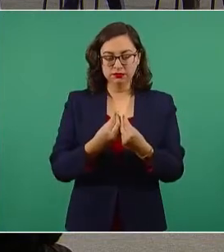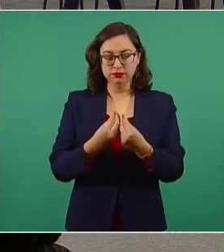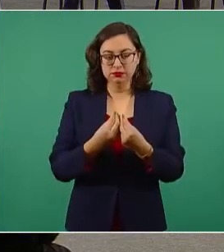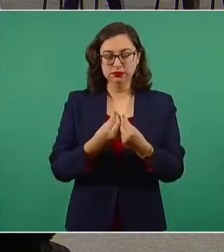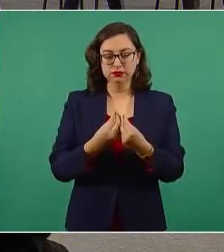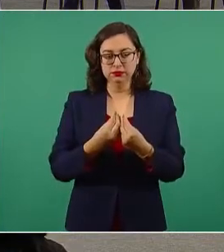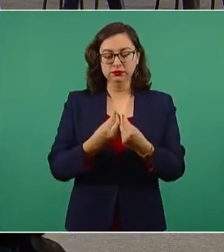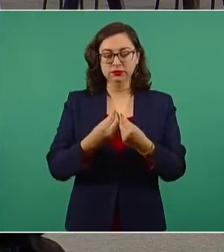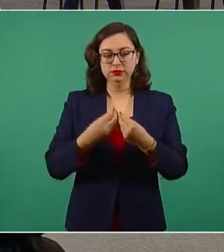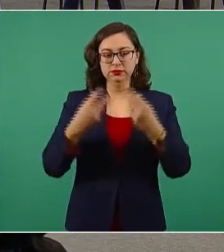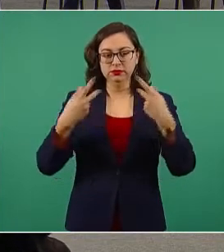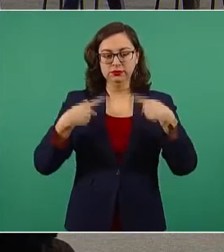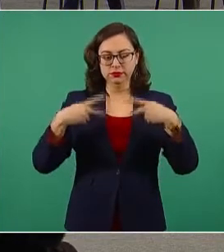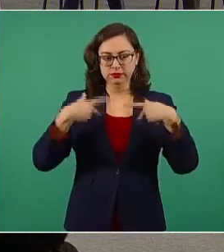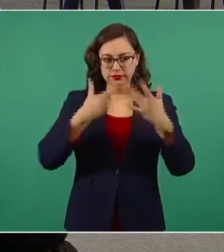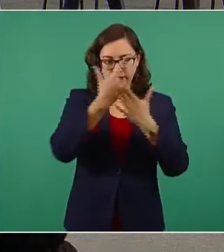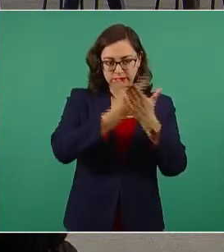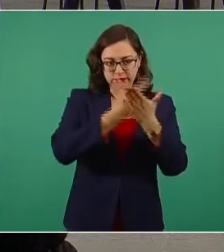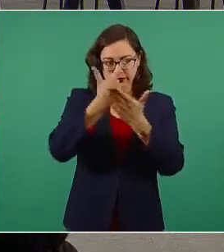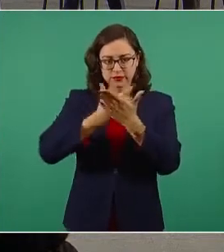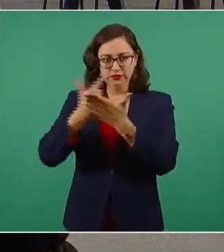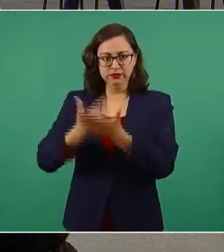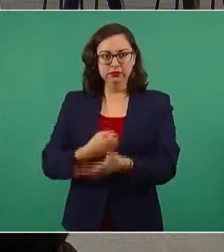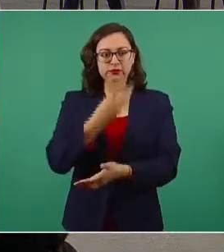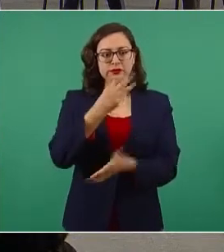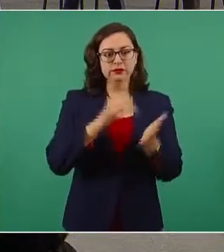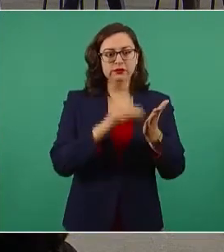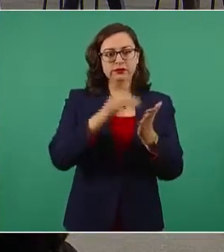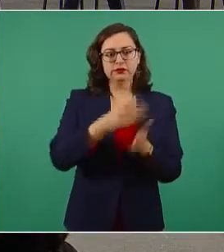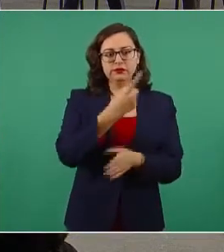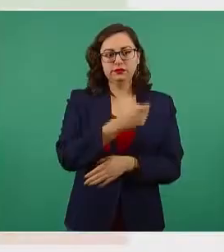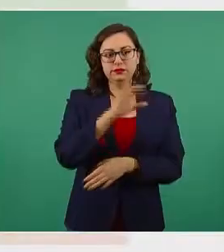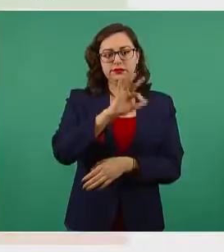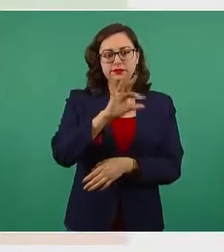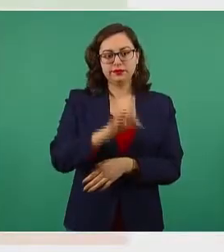total de personas en el padrón que eran de